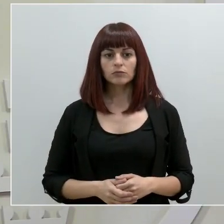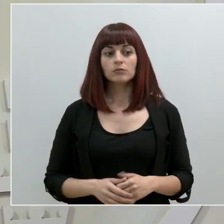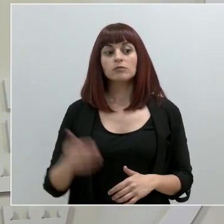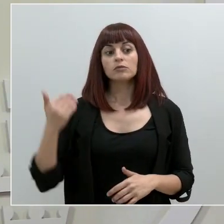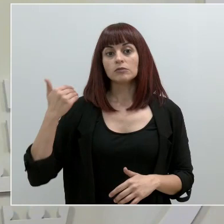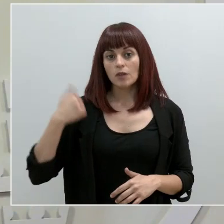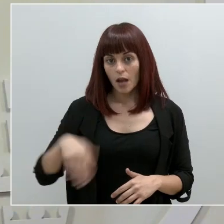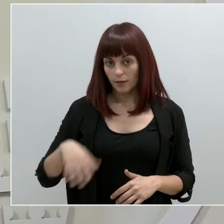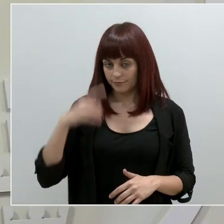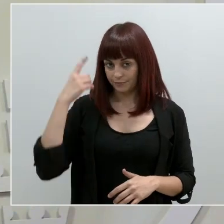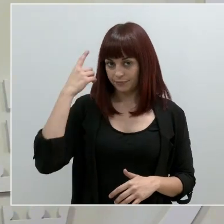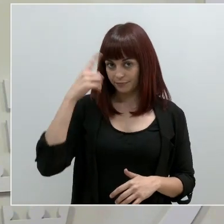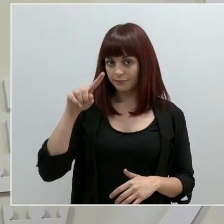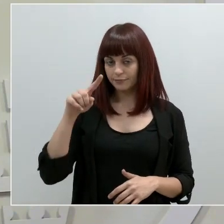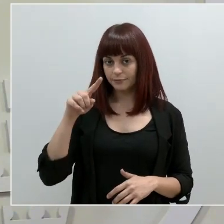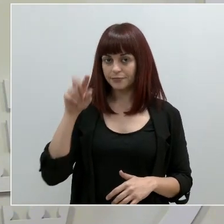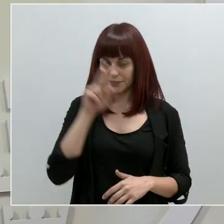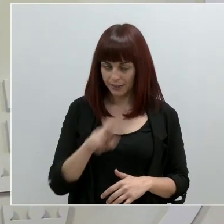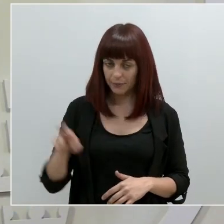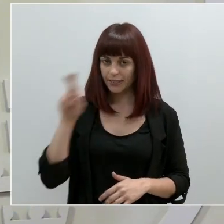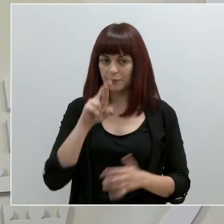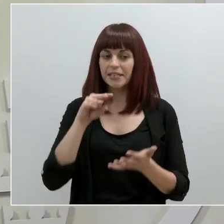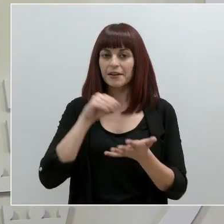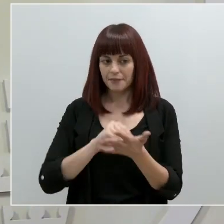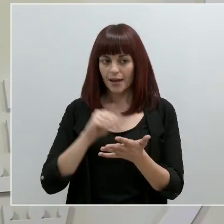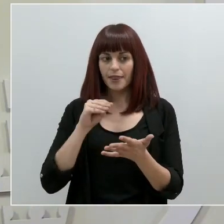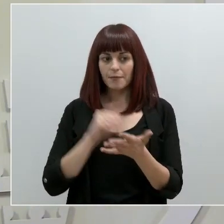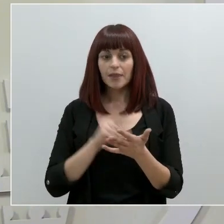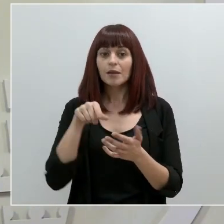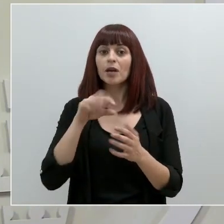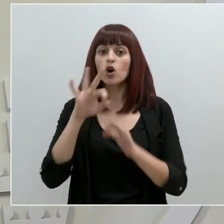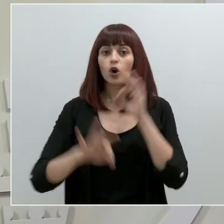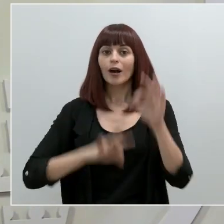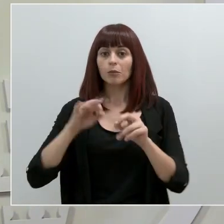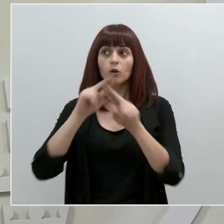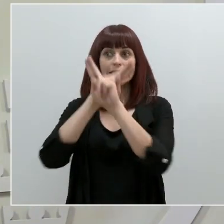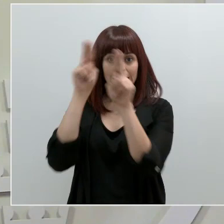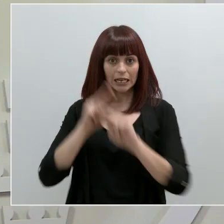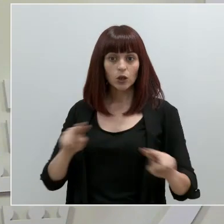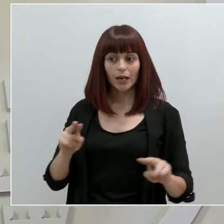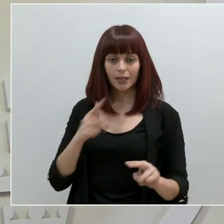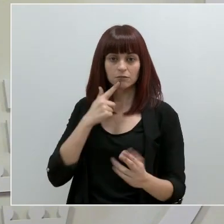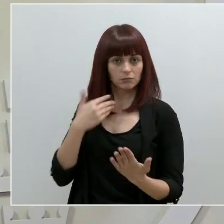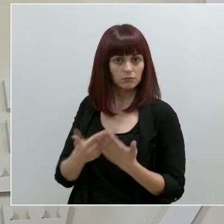independientemente de que, como saben, hemos dicho en reiteradas ocasiones que también hay organismos internacionales que avalan eso,